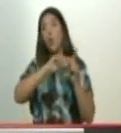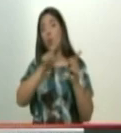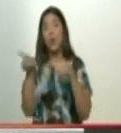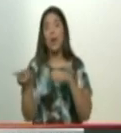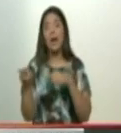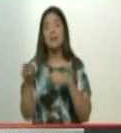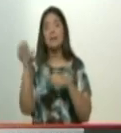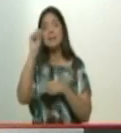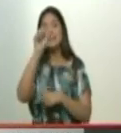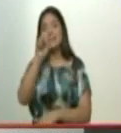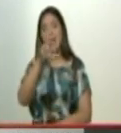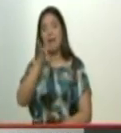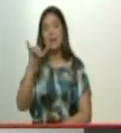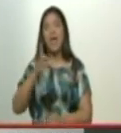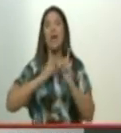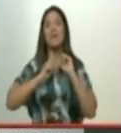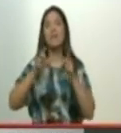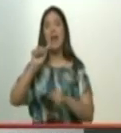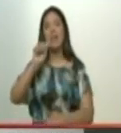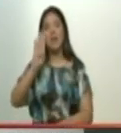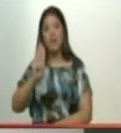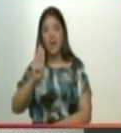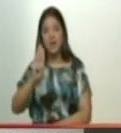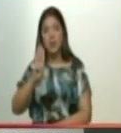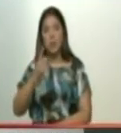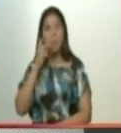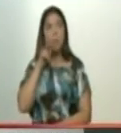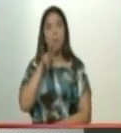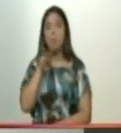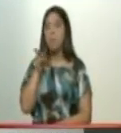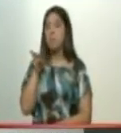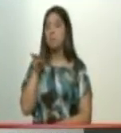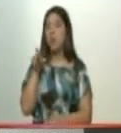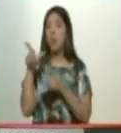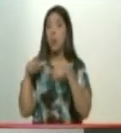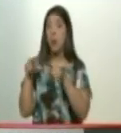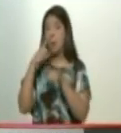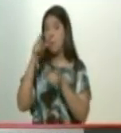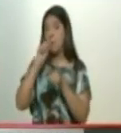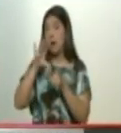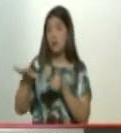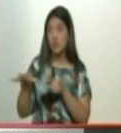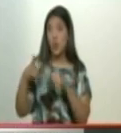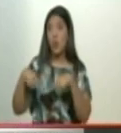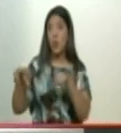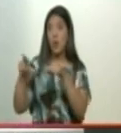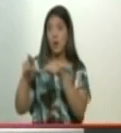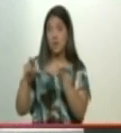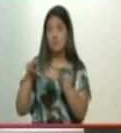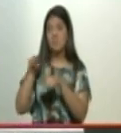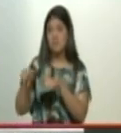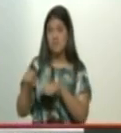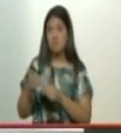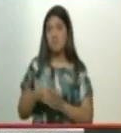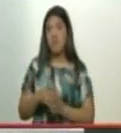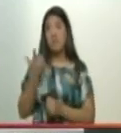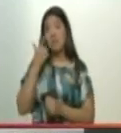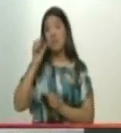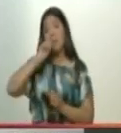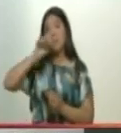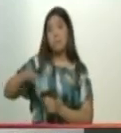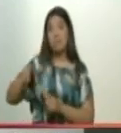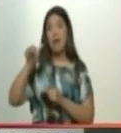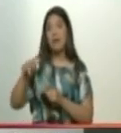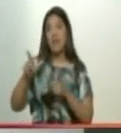de Sarrías, siguen por la avenida Andrés Bello. Observan un contenedor de basura en la calle de los Manolos de la Colina, donde pretendían lanzar el